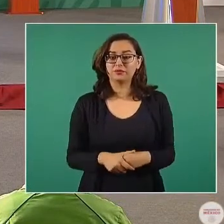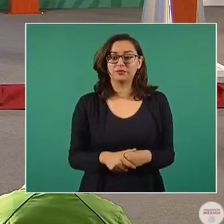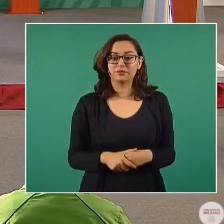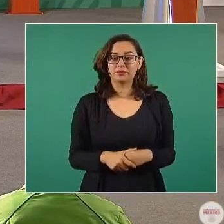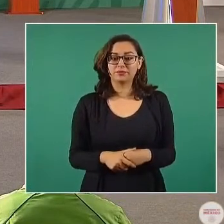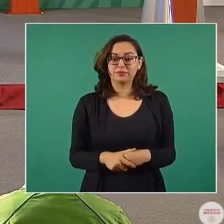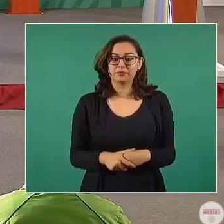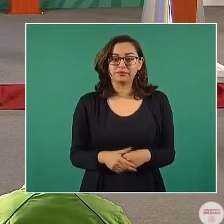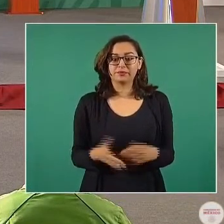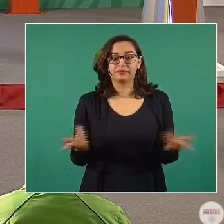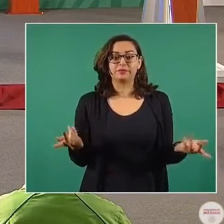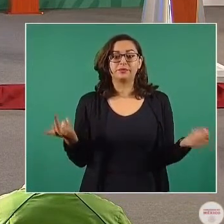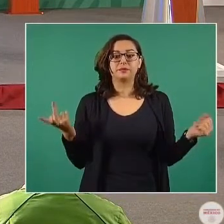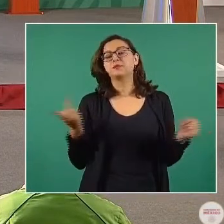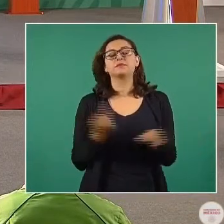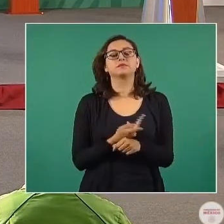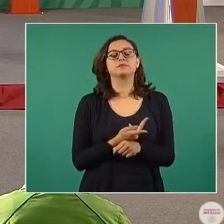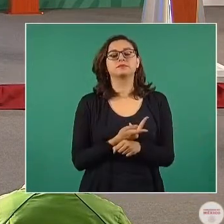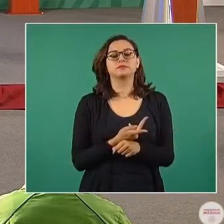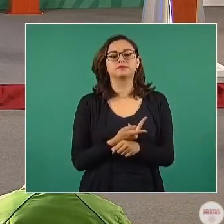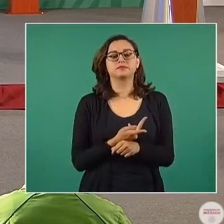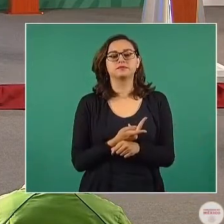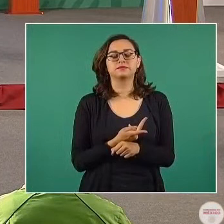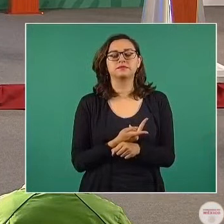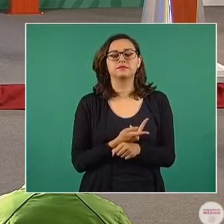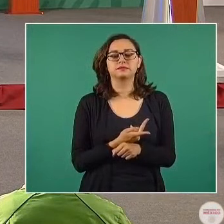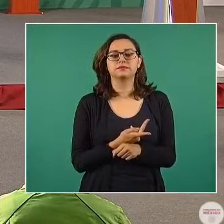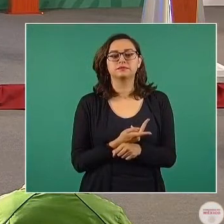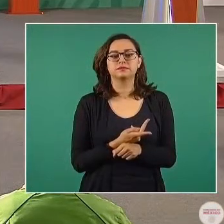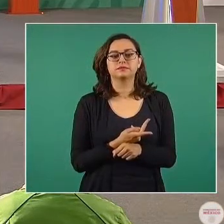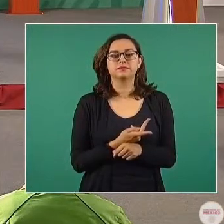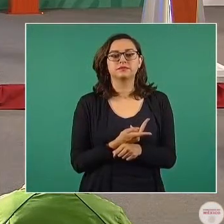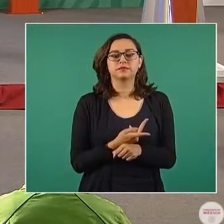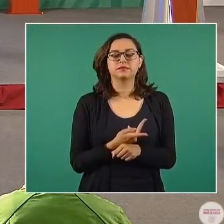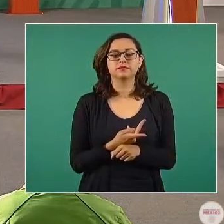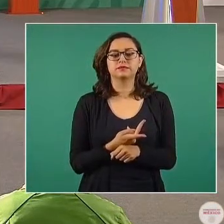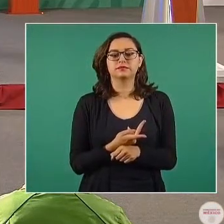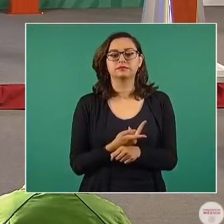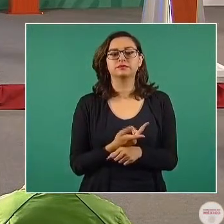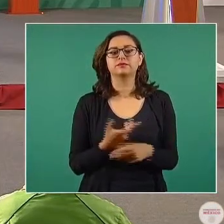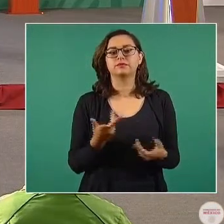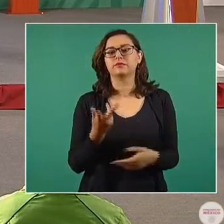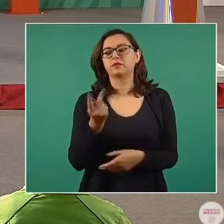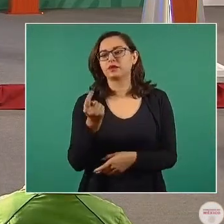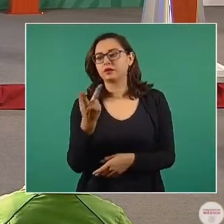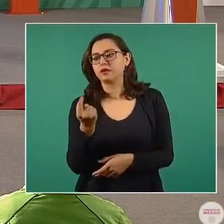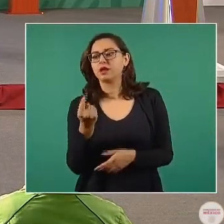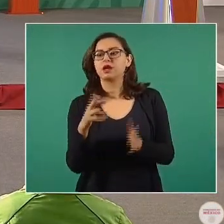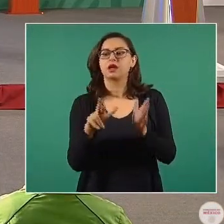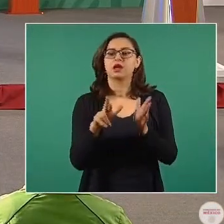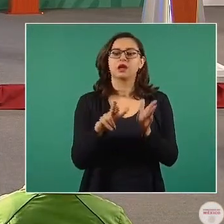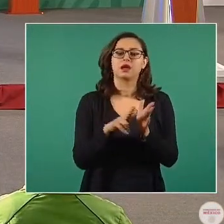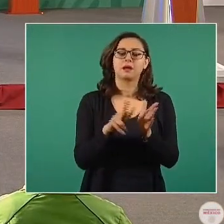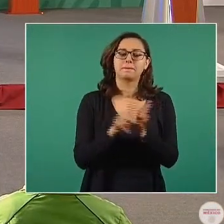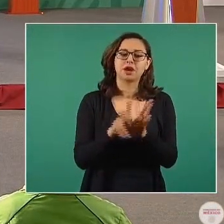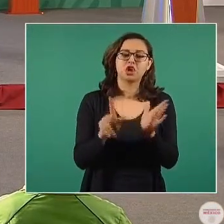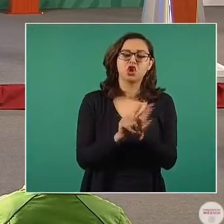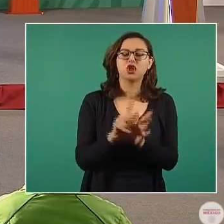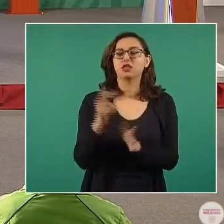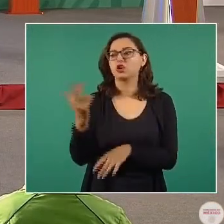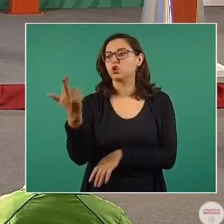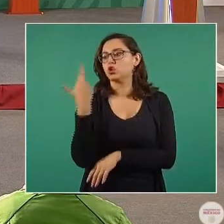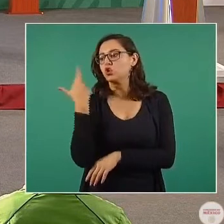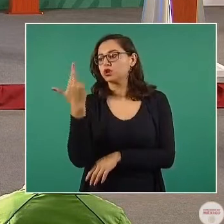claro, con el apoyo de los medios y con otras acciones del Estado.